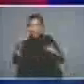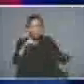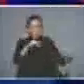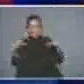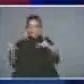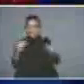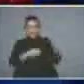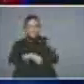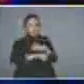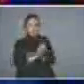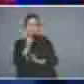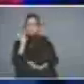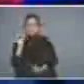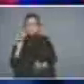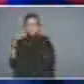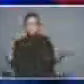jugar.